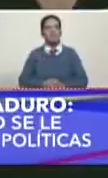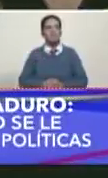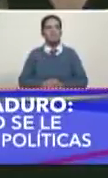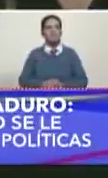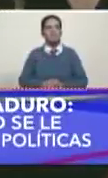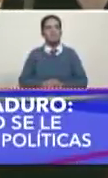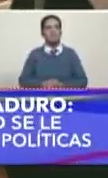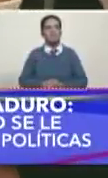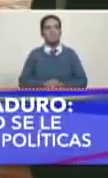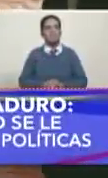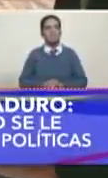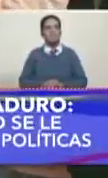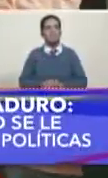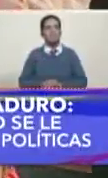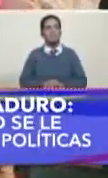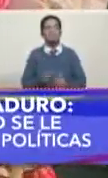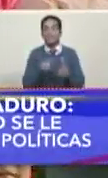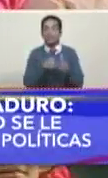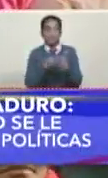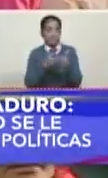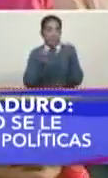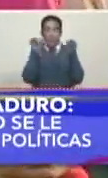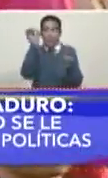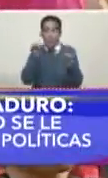Es una injusticia.